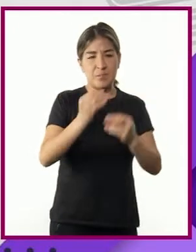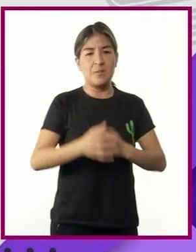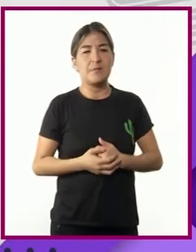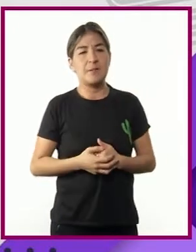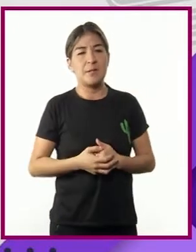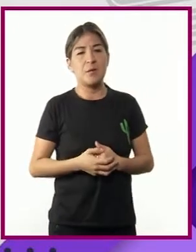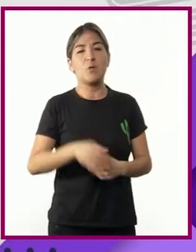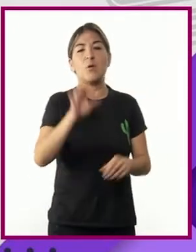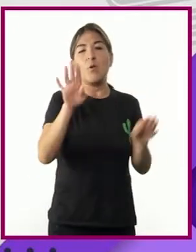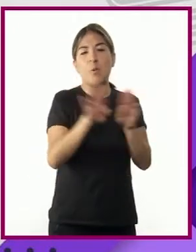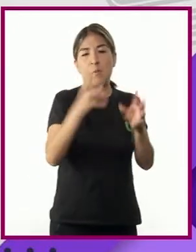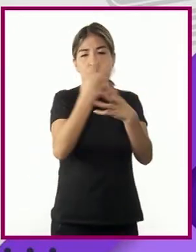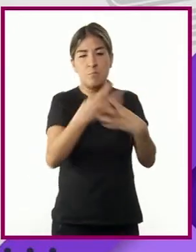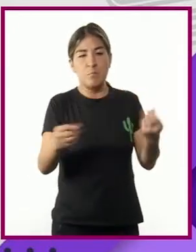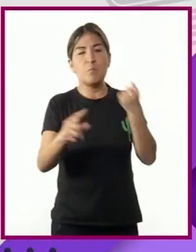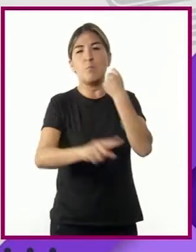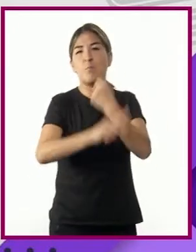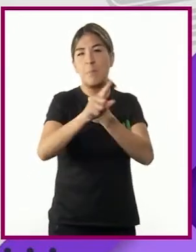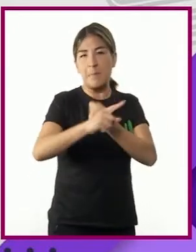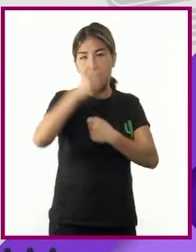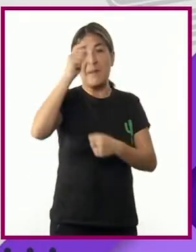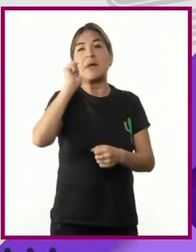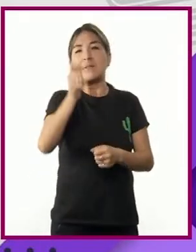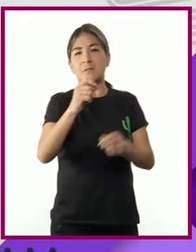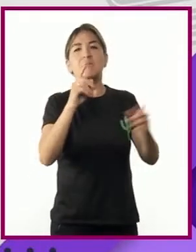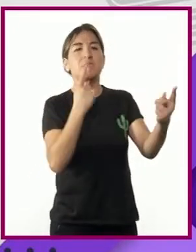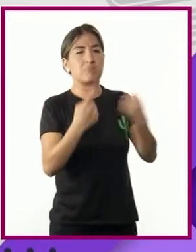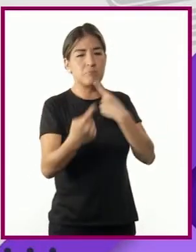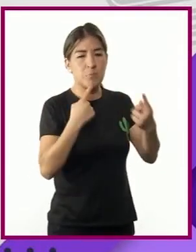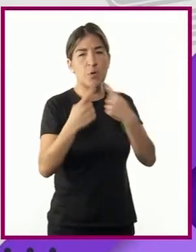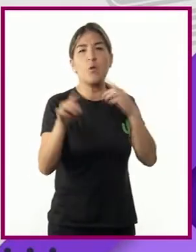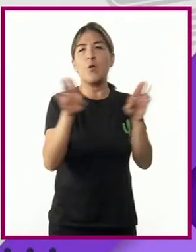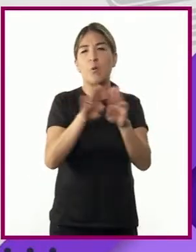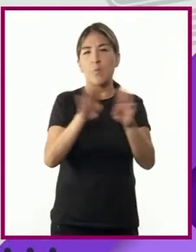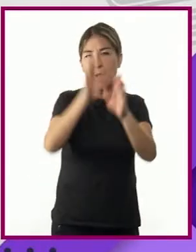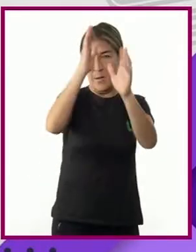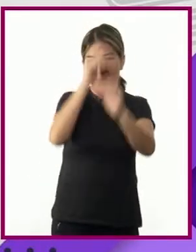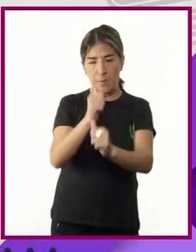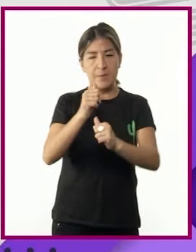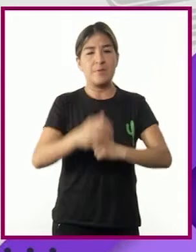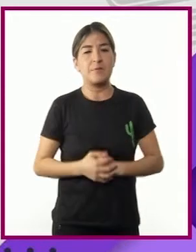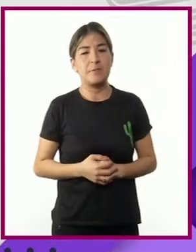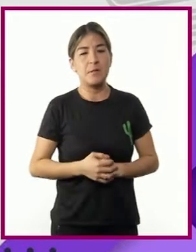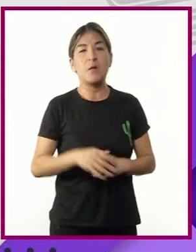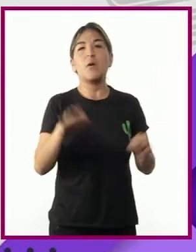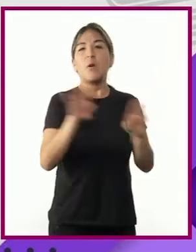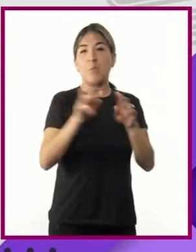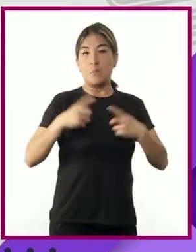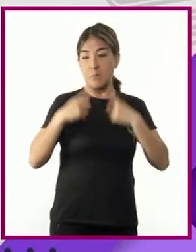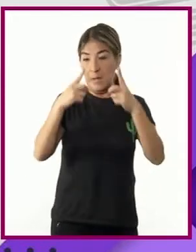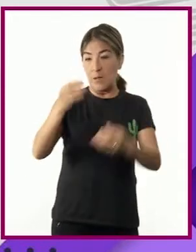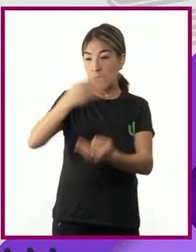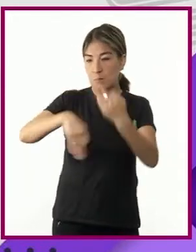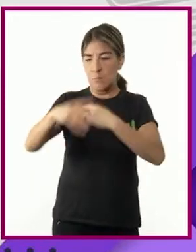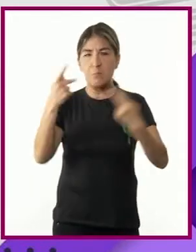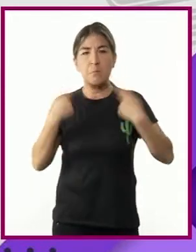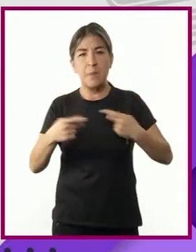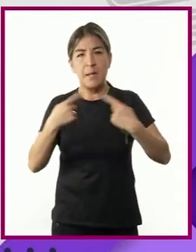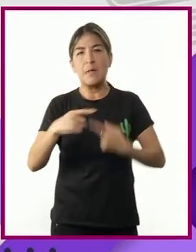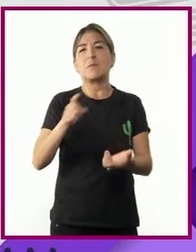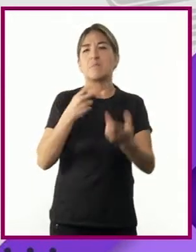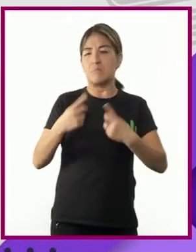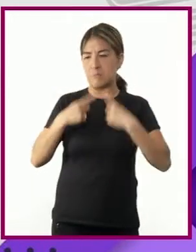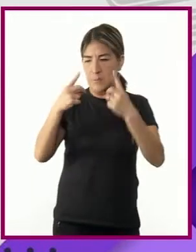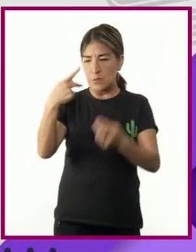los problemas mediante el diálogo y la negociación, garantizar a todas las personas el ejercicio de sus